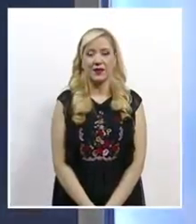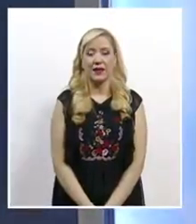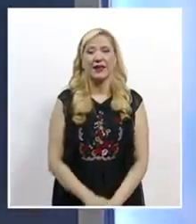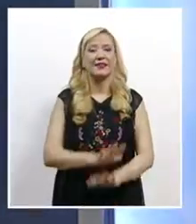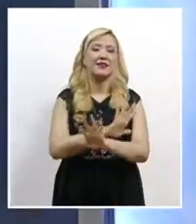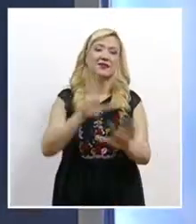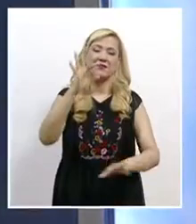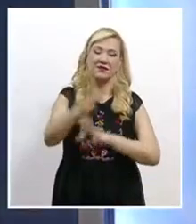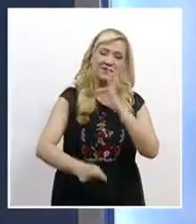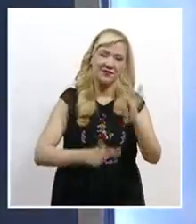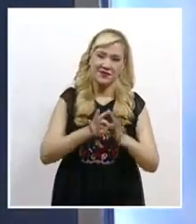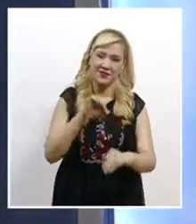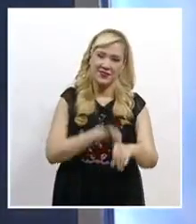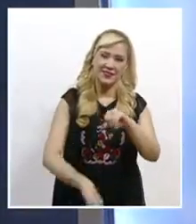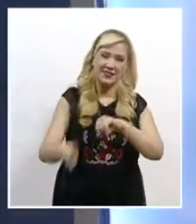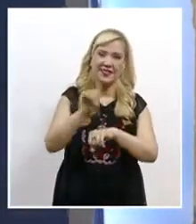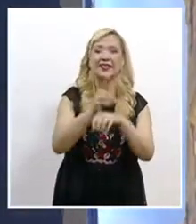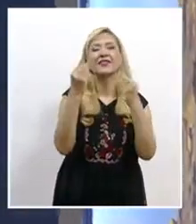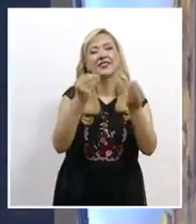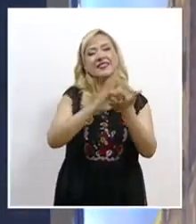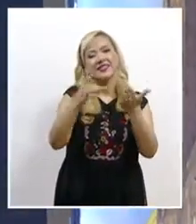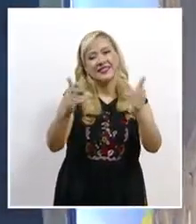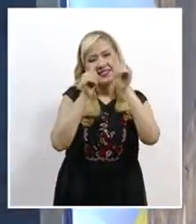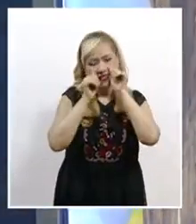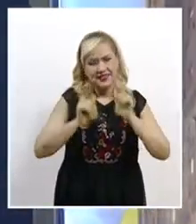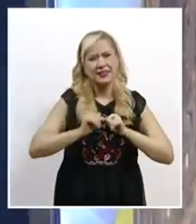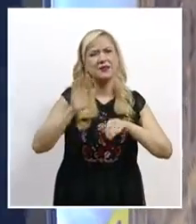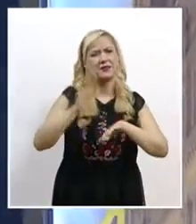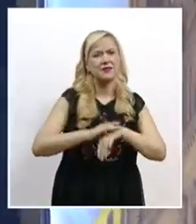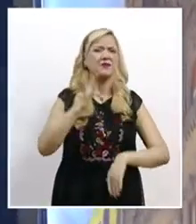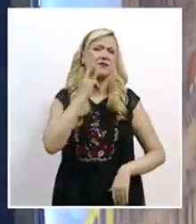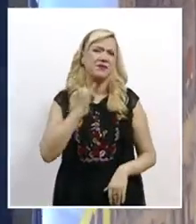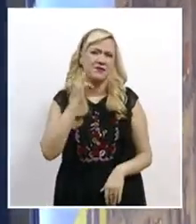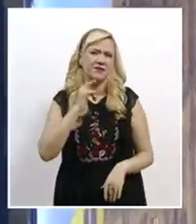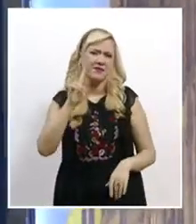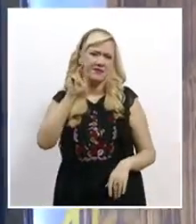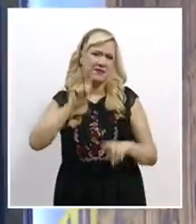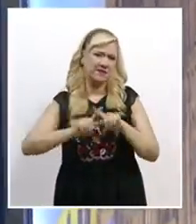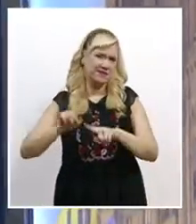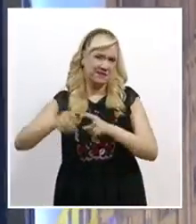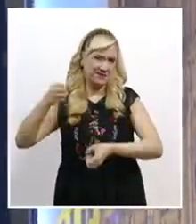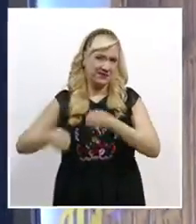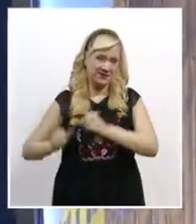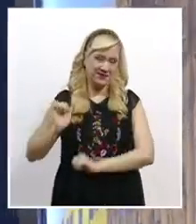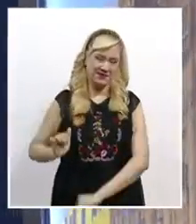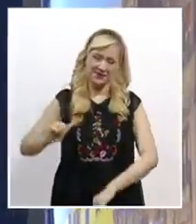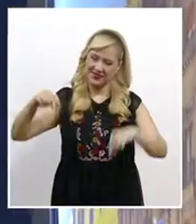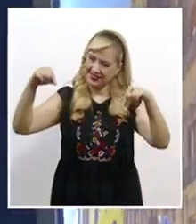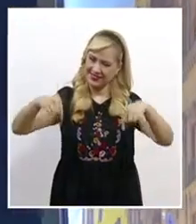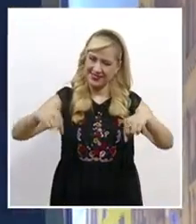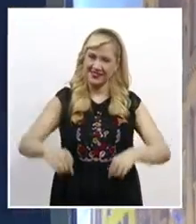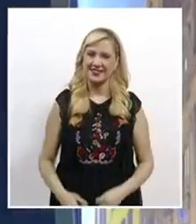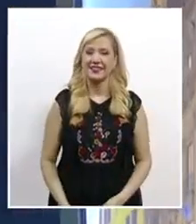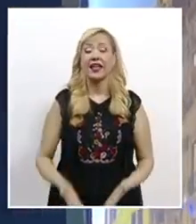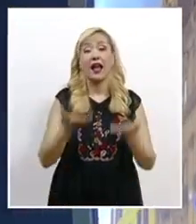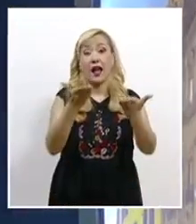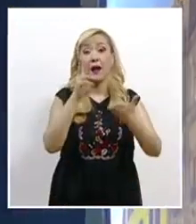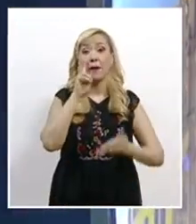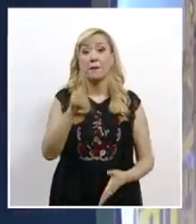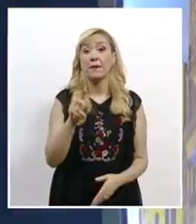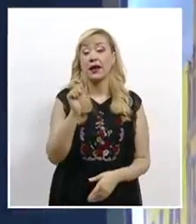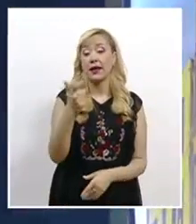Así concluimos esta emisión. Gracias por su atención. Lo invito a mantenerse en la señal del canal del Poder Judicial de la Federación. No se pierda